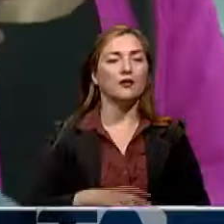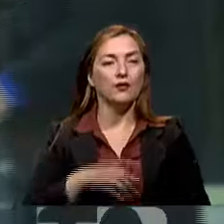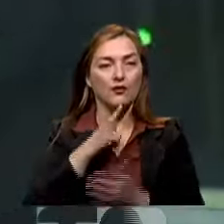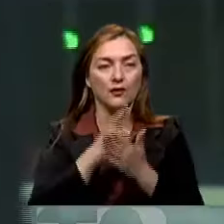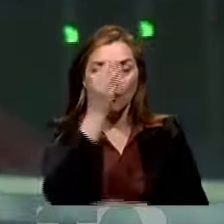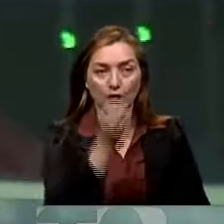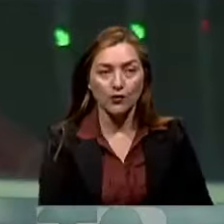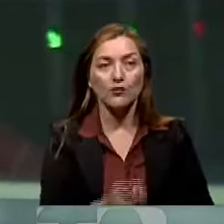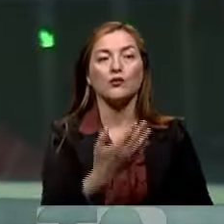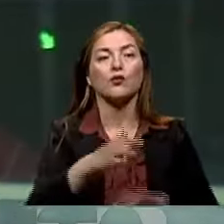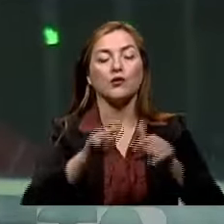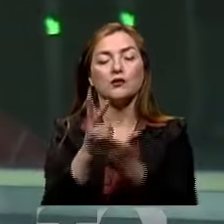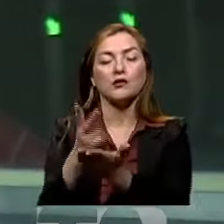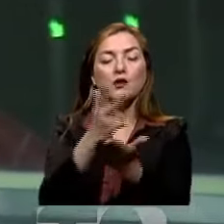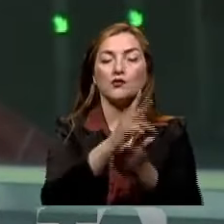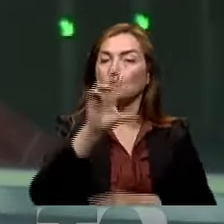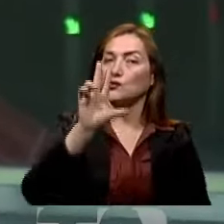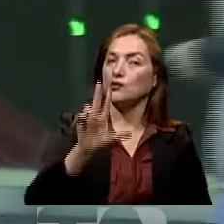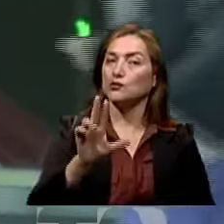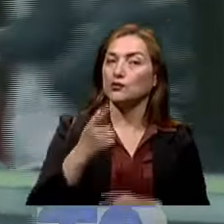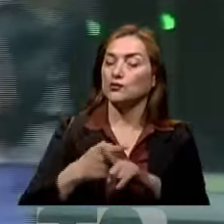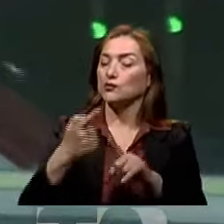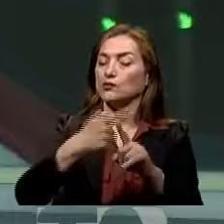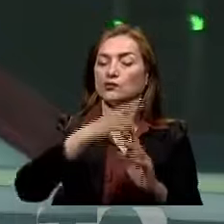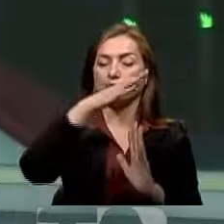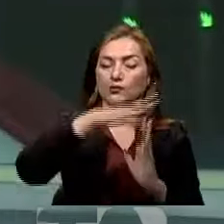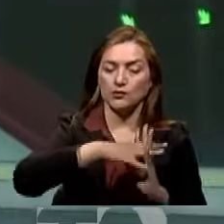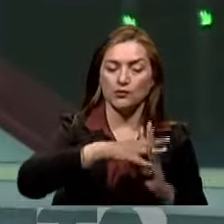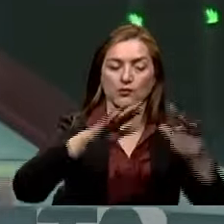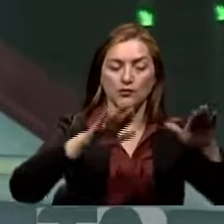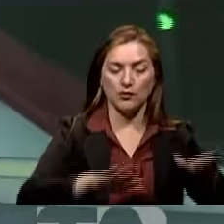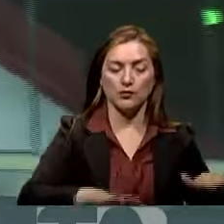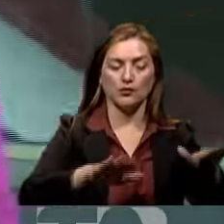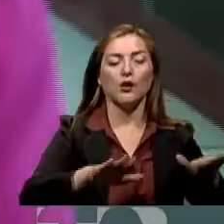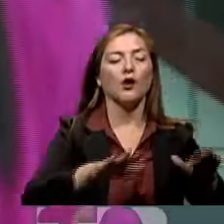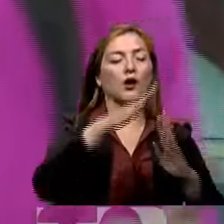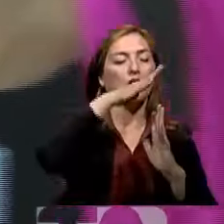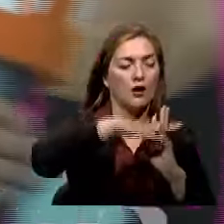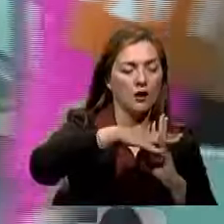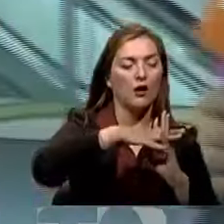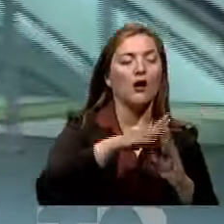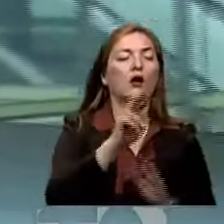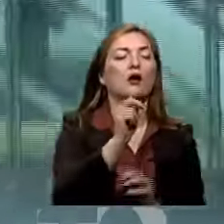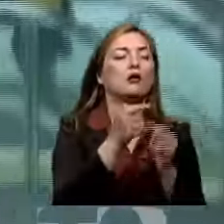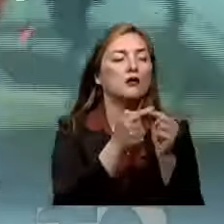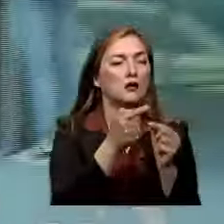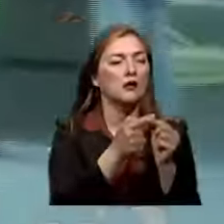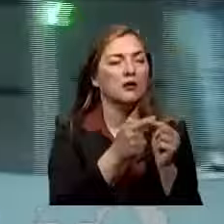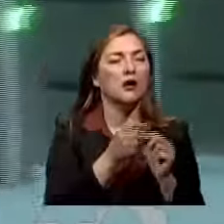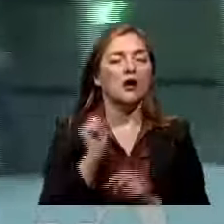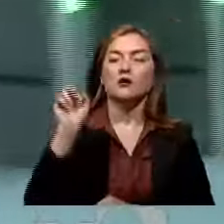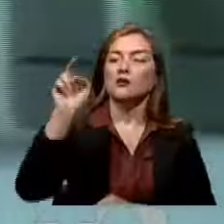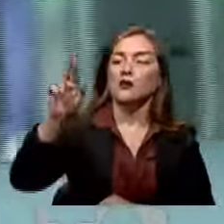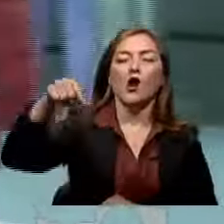Muy buenos días en tres estaciones multimodales. Una en esta, en la de Labrador, ubicada aquí en el norte de Quito. En el sur,